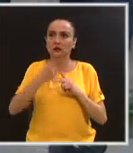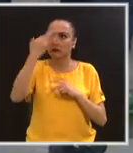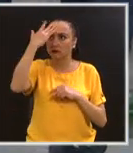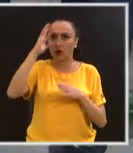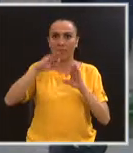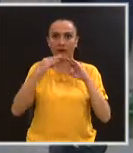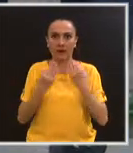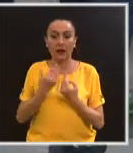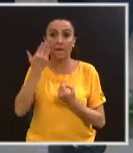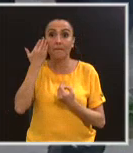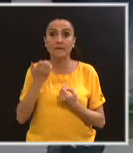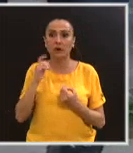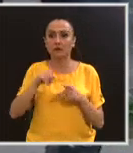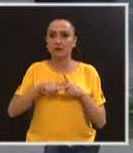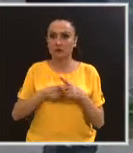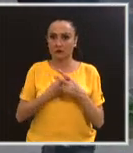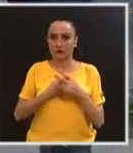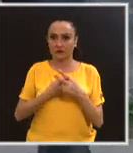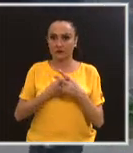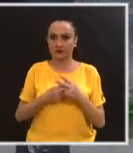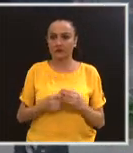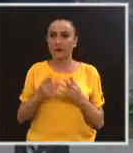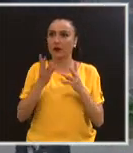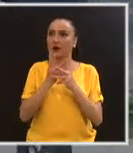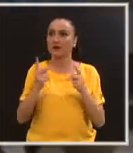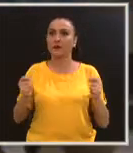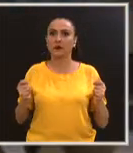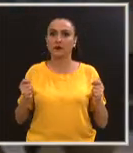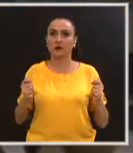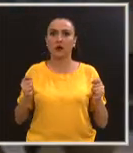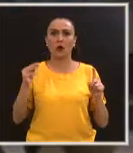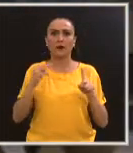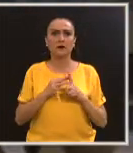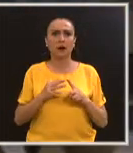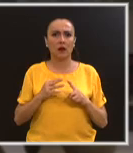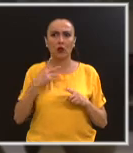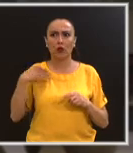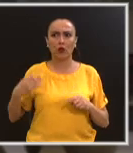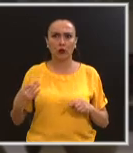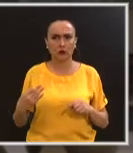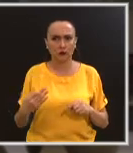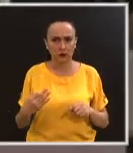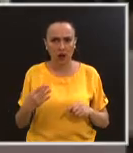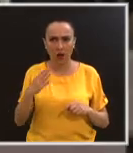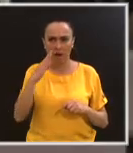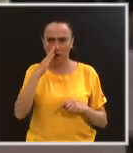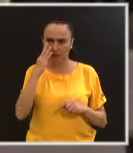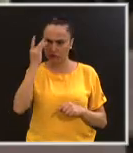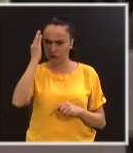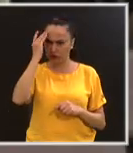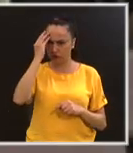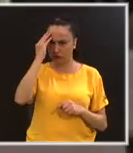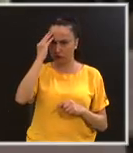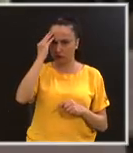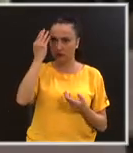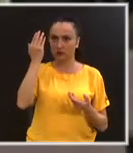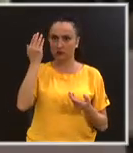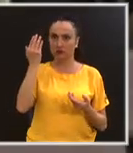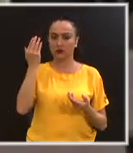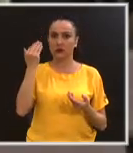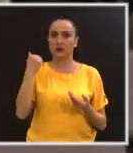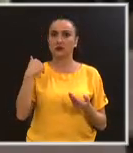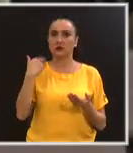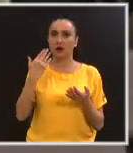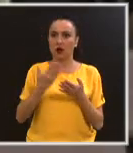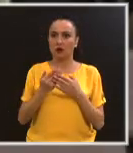familia porque empezó a desaparecer lo que serían los mensajes de todos los días la madre empezó a preocuparse ingresaron y llegaron